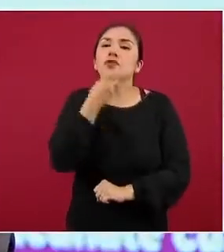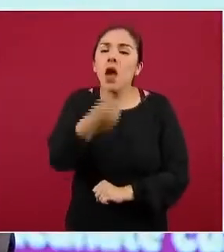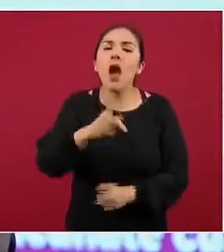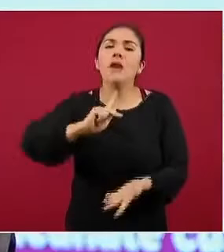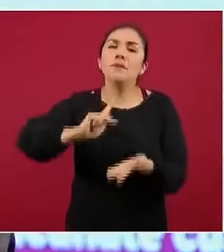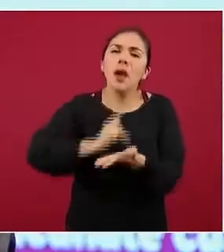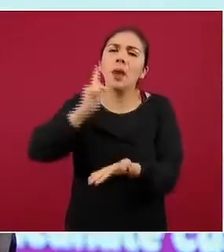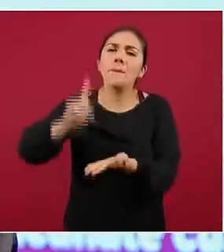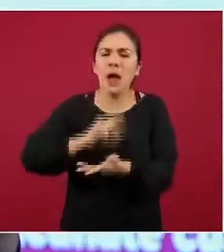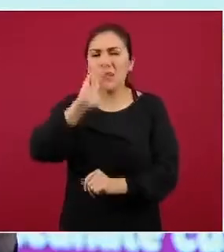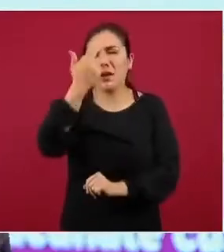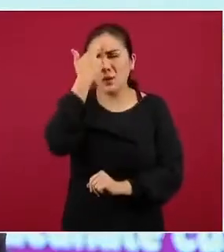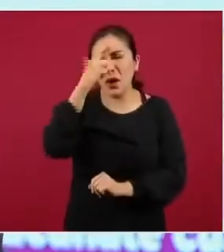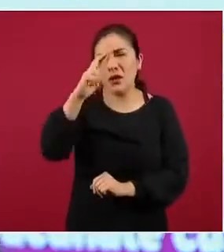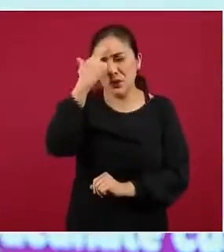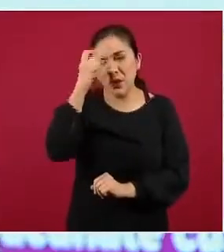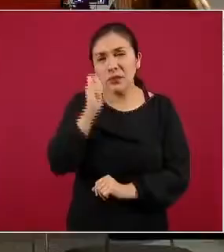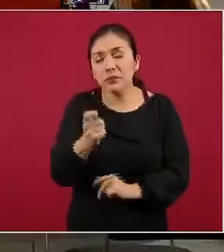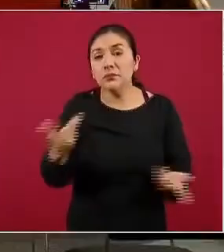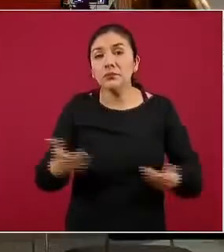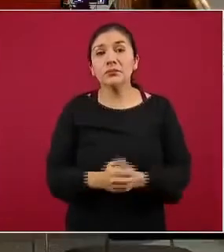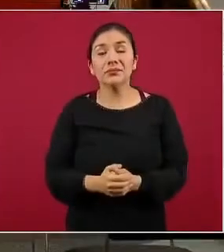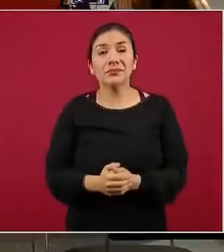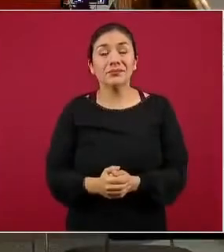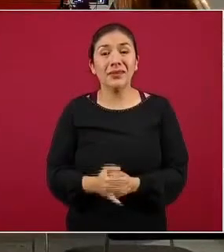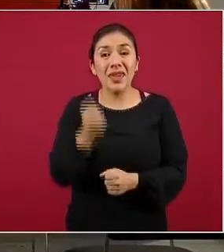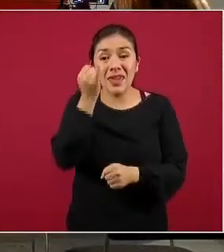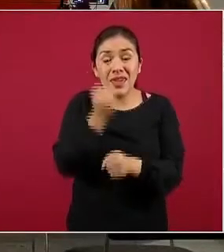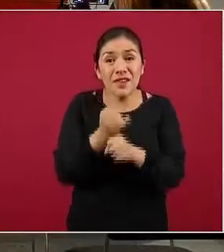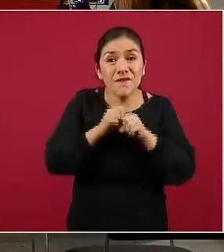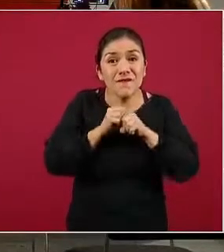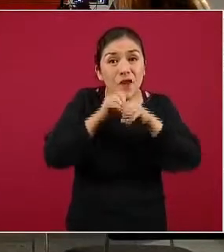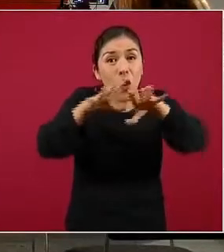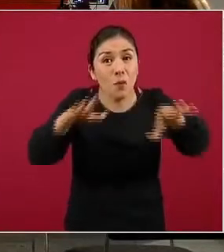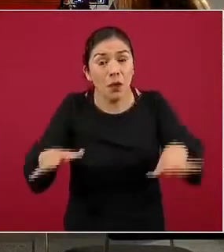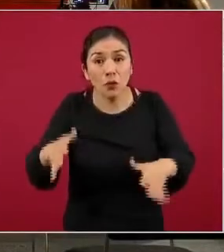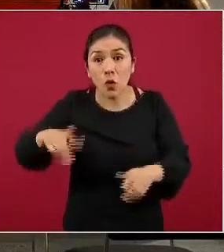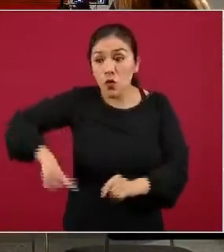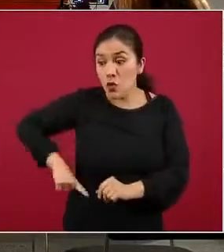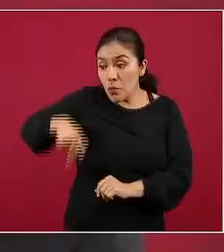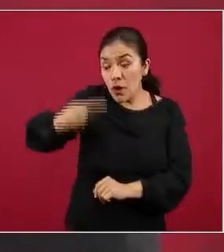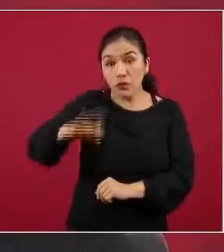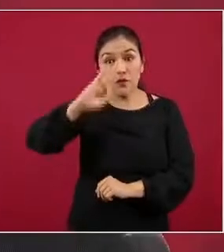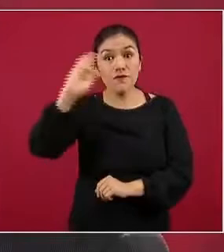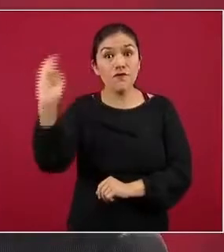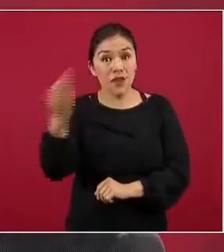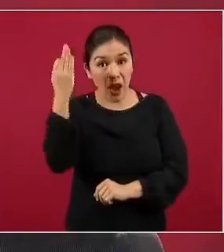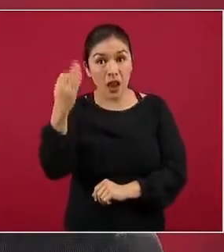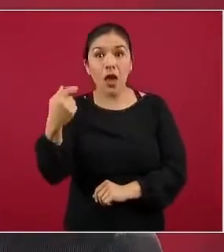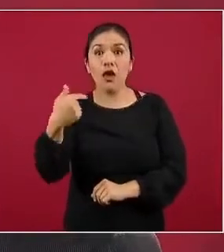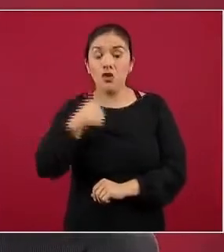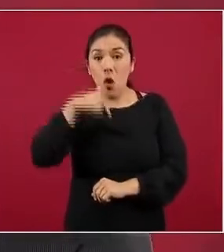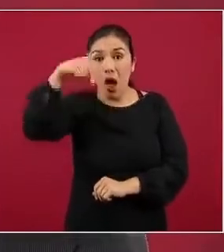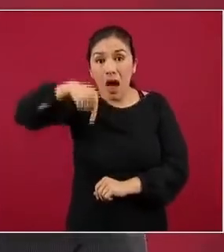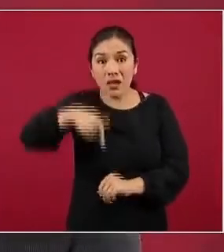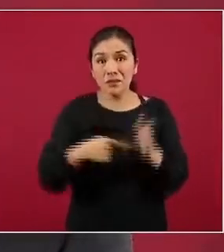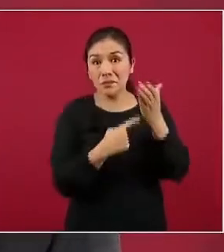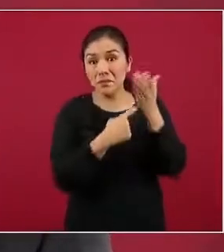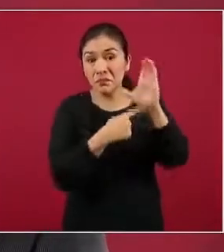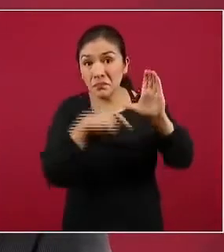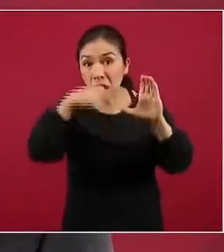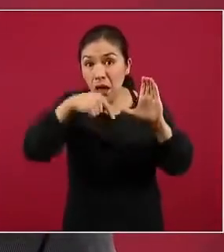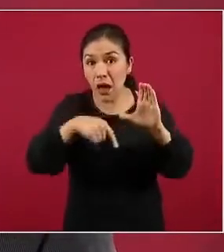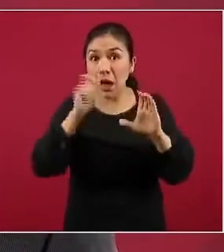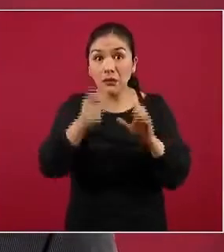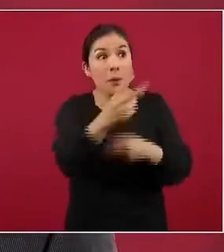una y otra vez, la información que tiene el gobierno federal, la que presentamos aquí, no